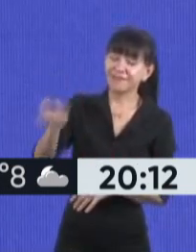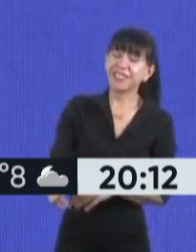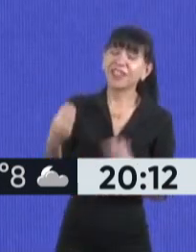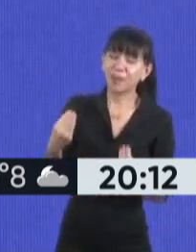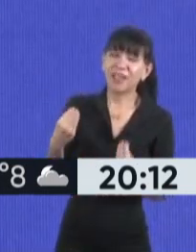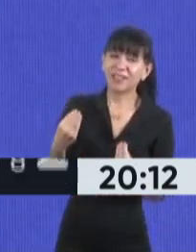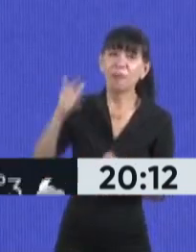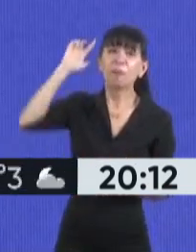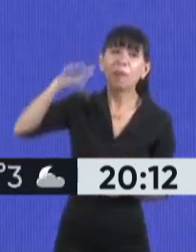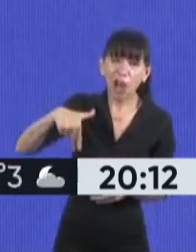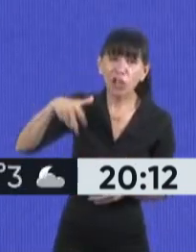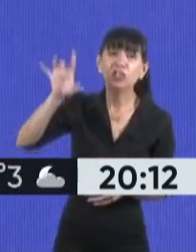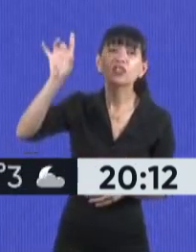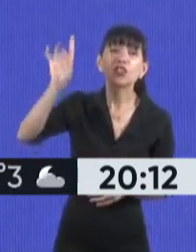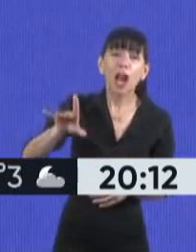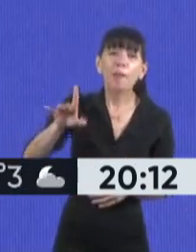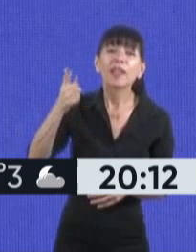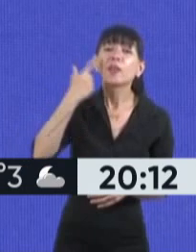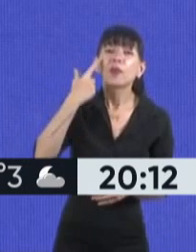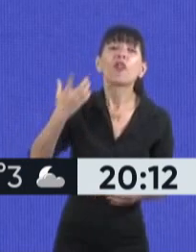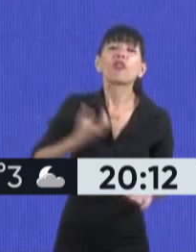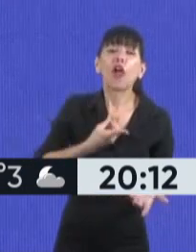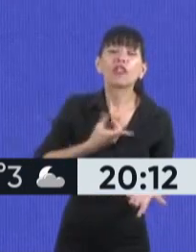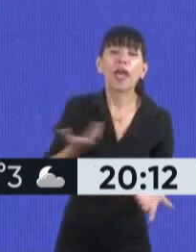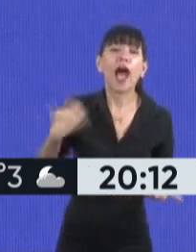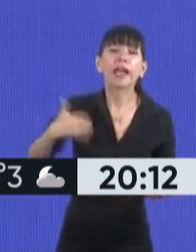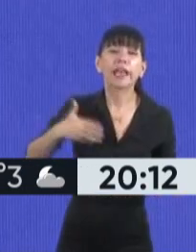pasó por Argentina. Eso fue lo que pasó.